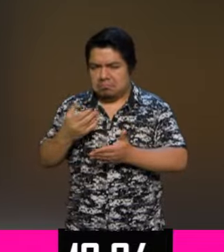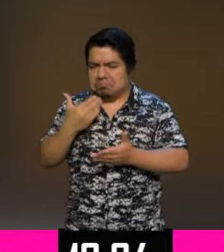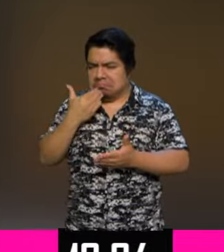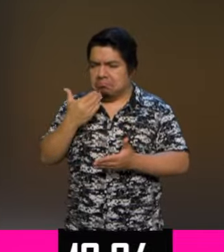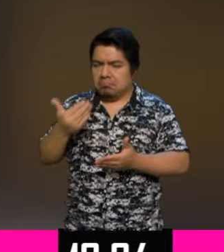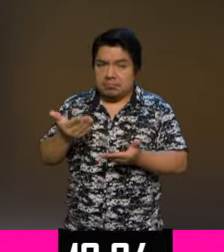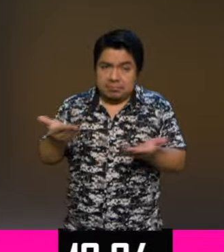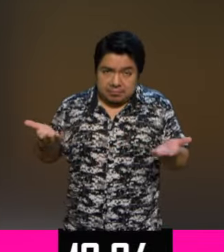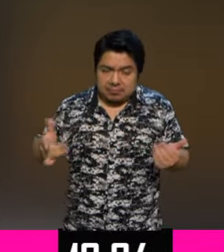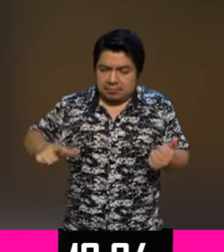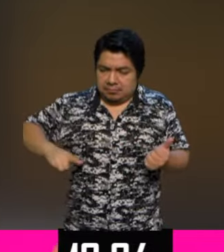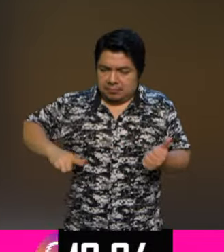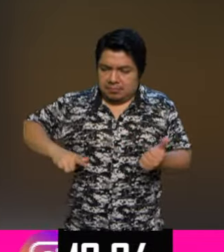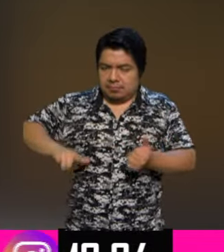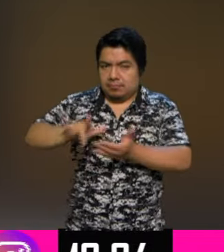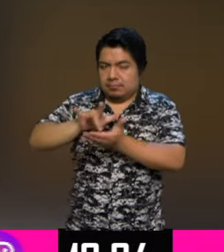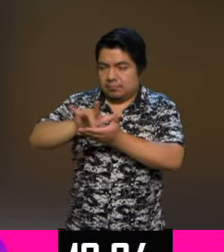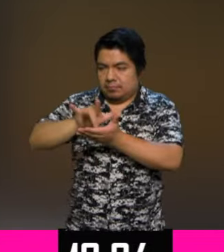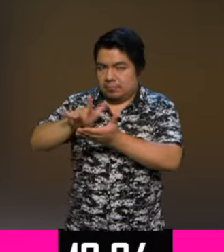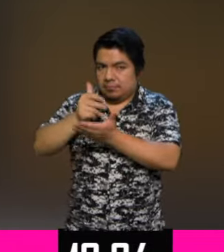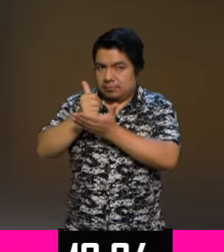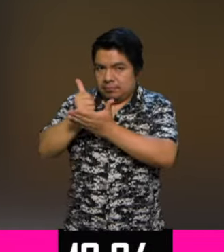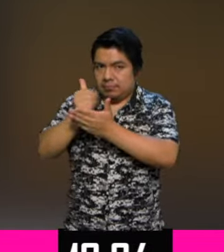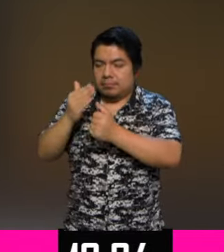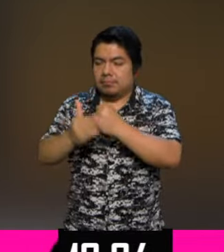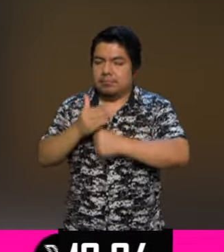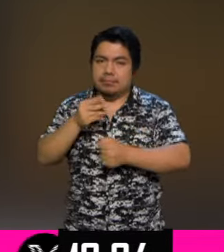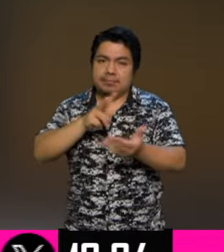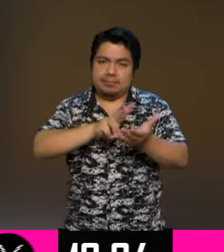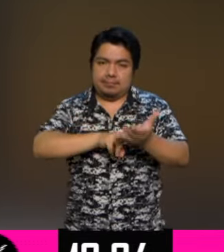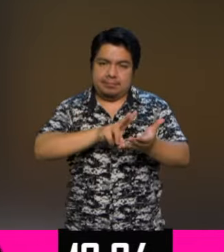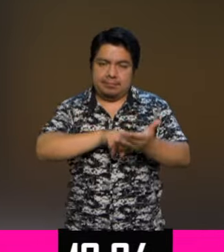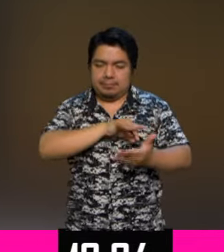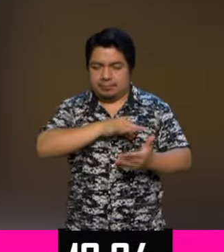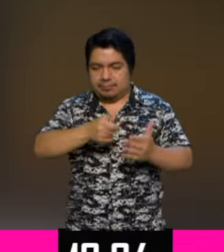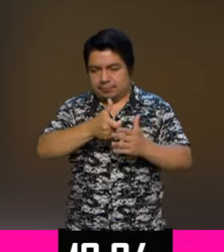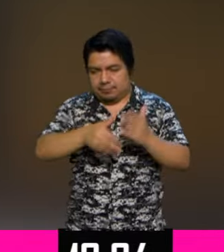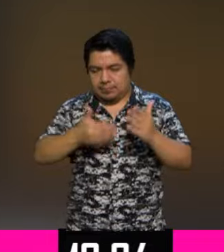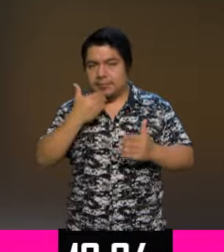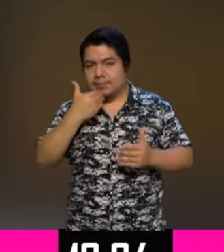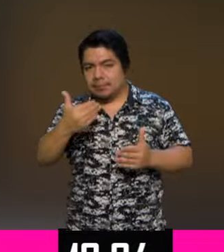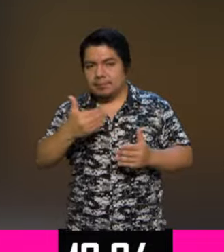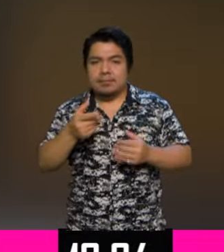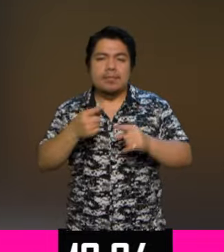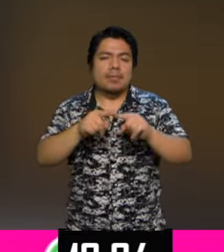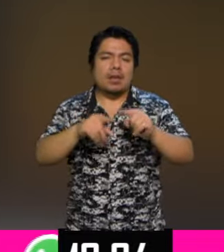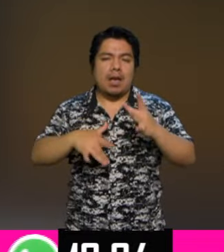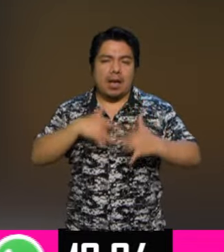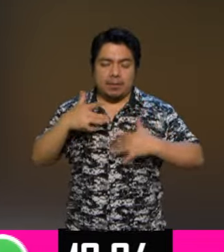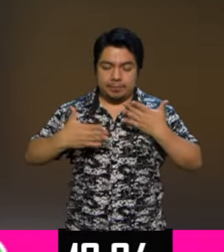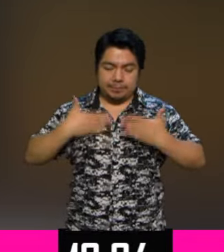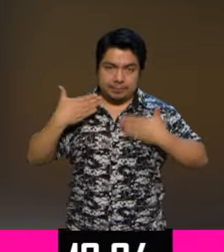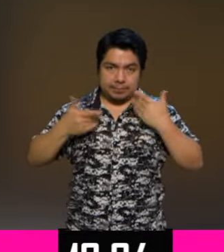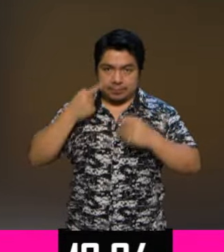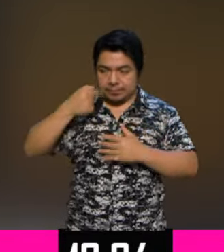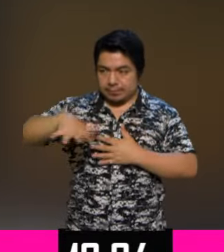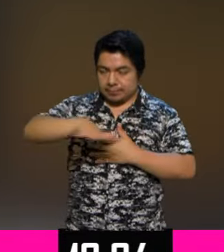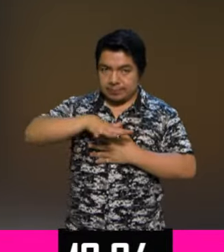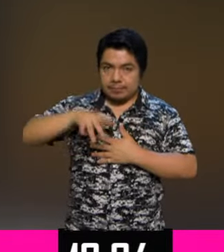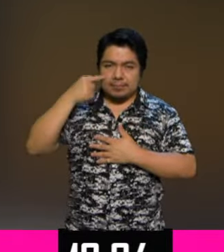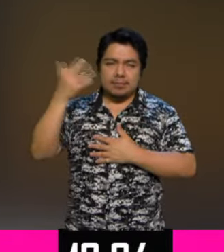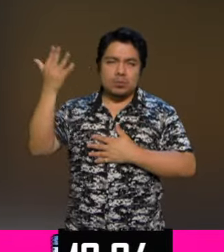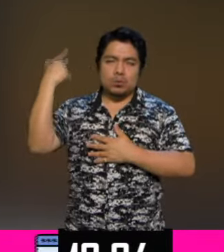qué bueno que sea para por eso nos podemos permitir esos precios, ¿no? Qué hermoso. Y bueno, pues es una diversión poder ver cómo desde